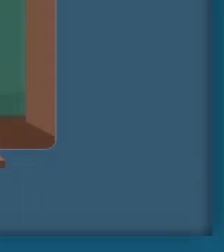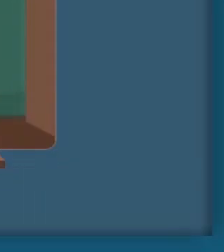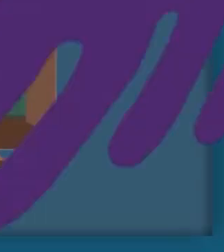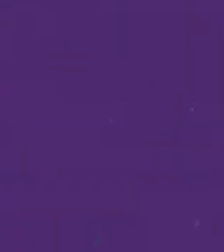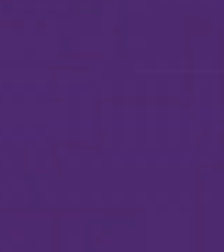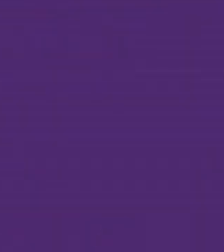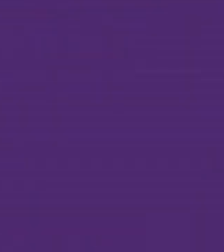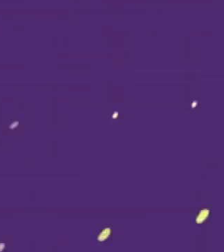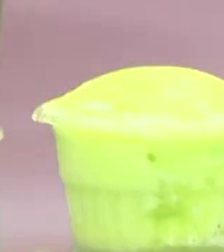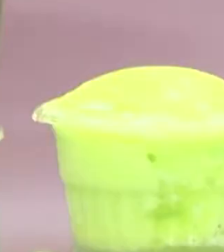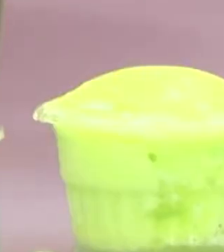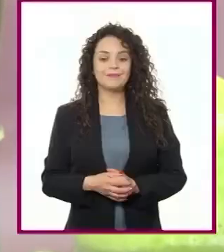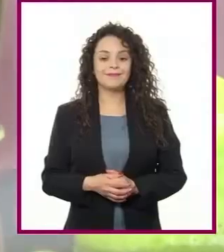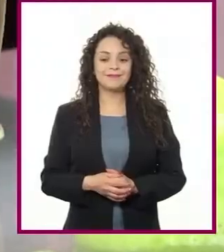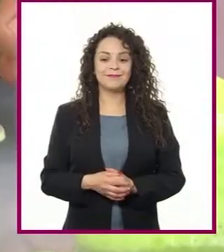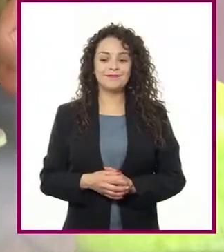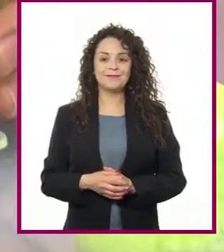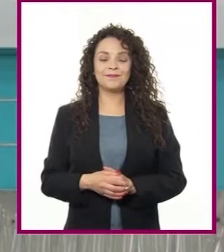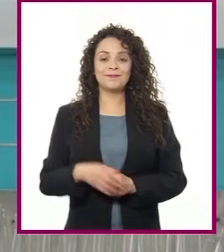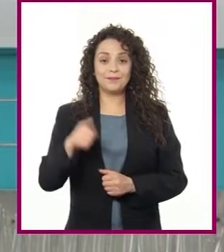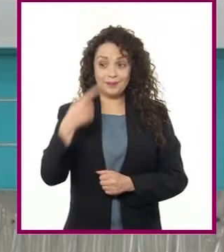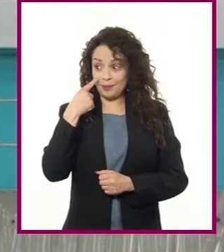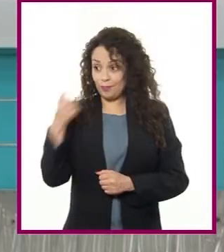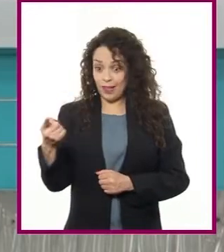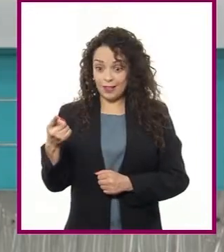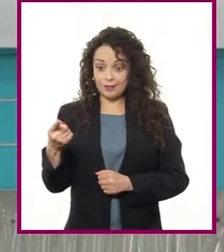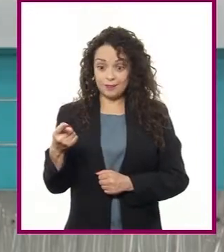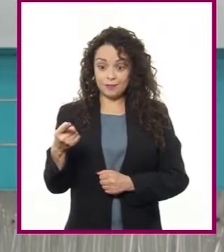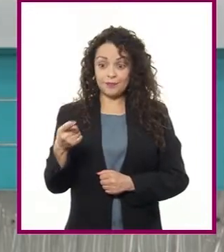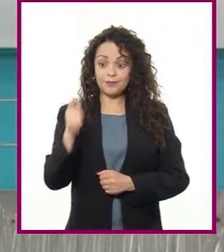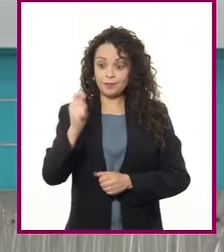Muy bien. Ahí tiene el embudo de separación, maestra.